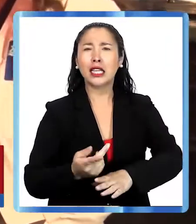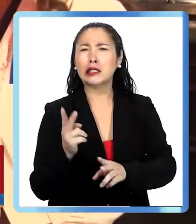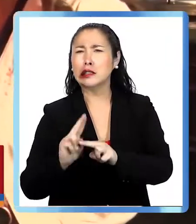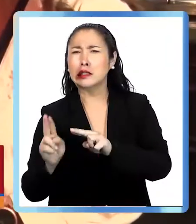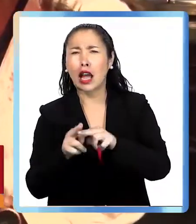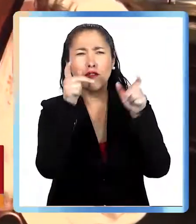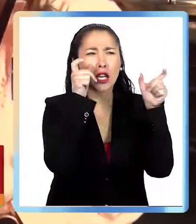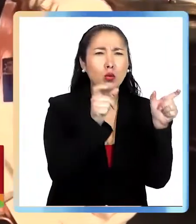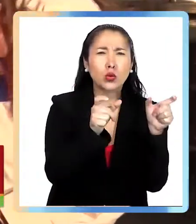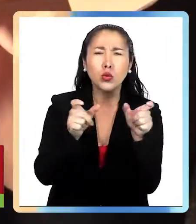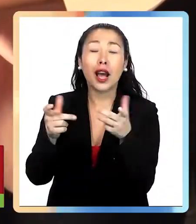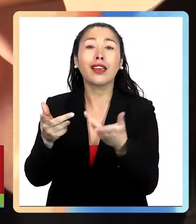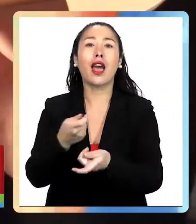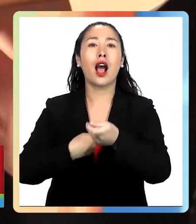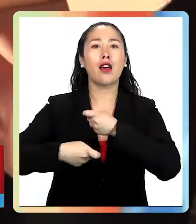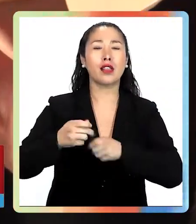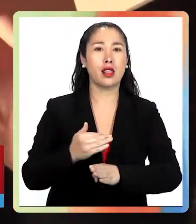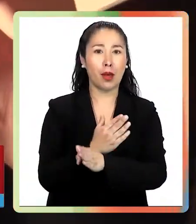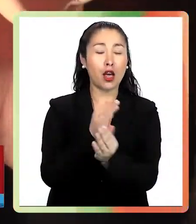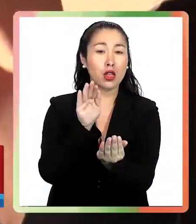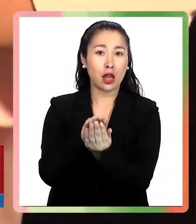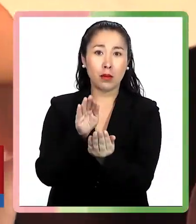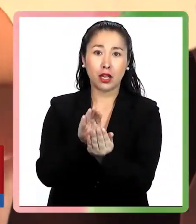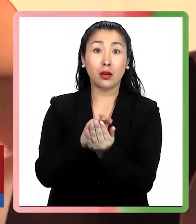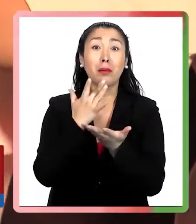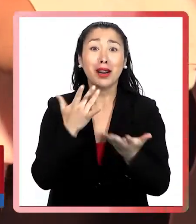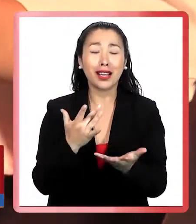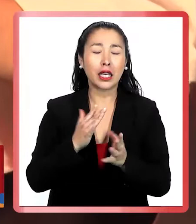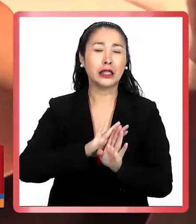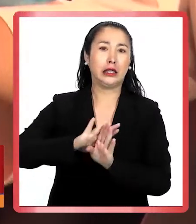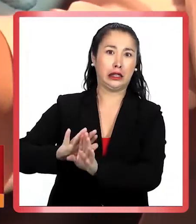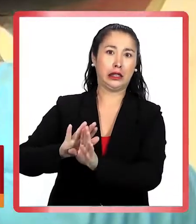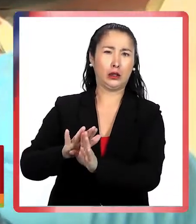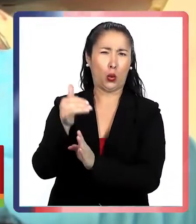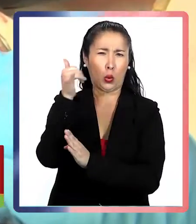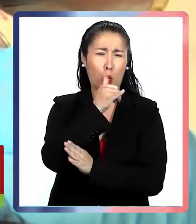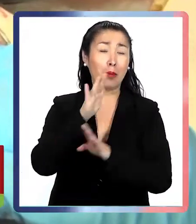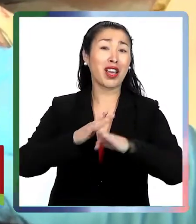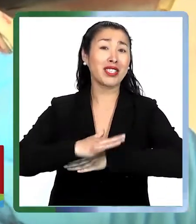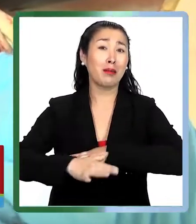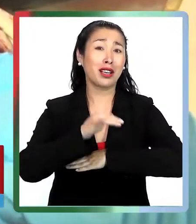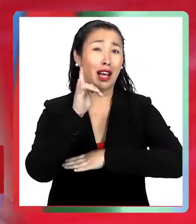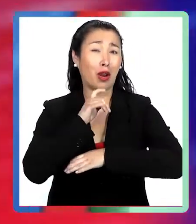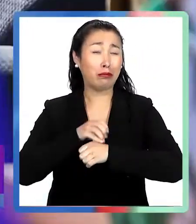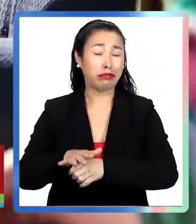aplicando fiscalizaciones a la venta de pescados y mariscos para evitar la contaminación por marea